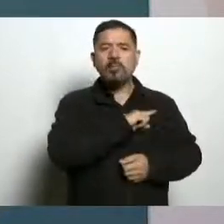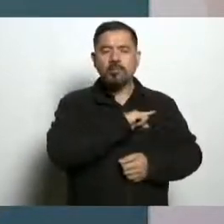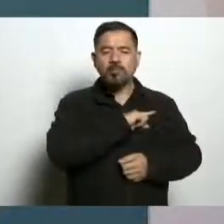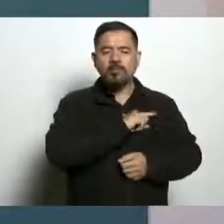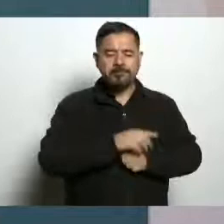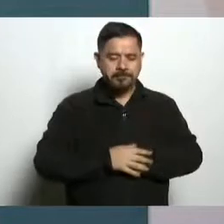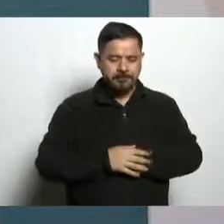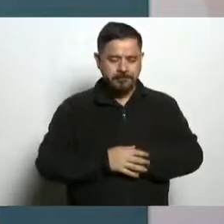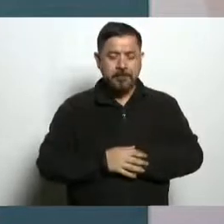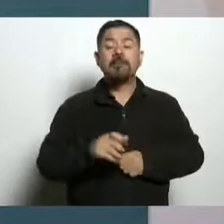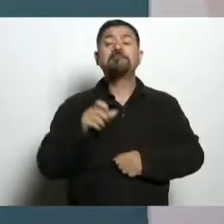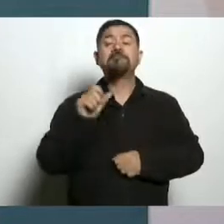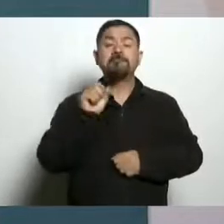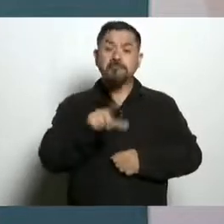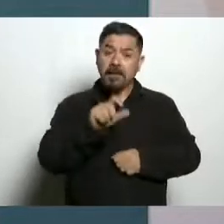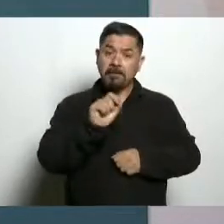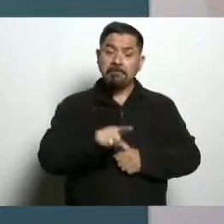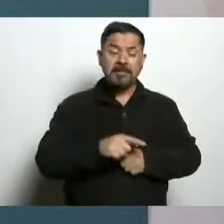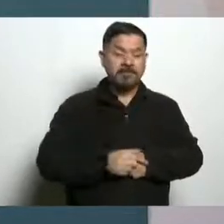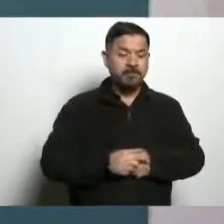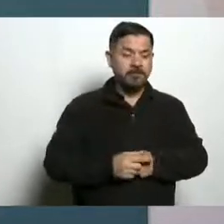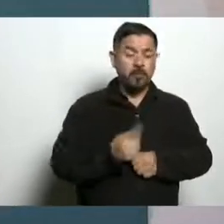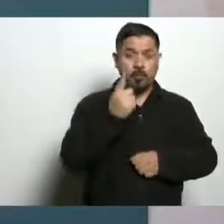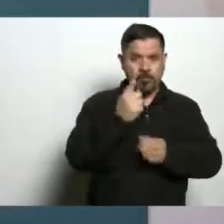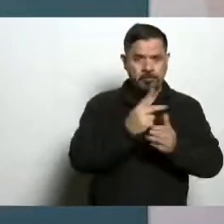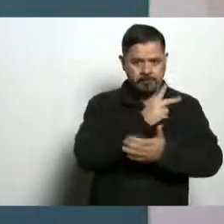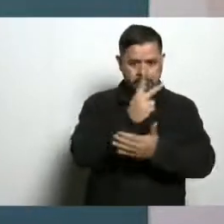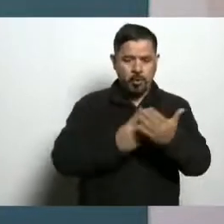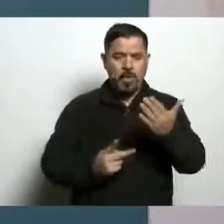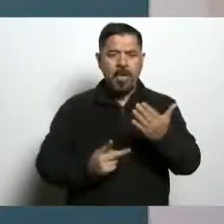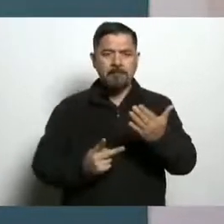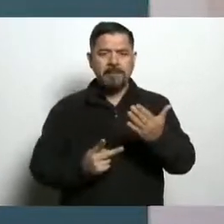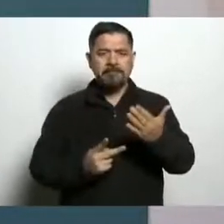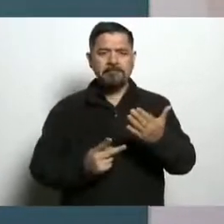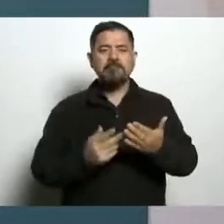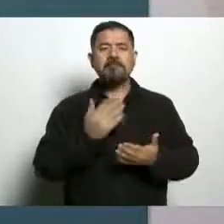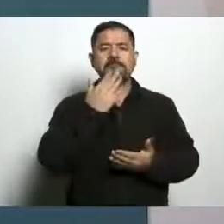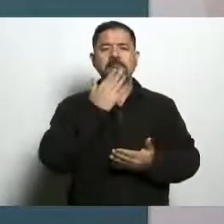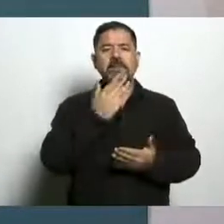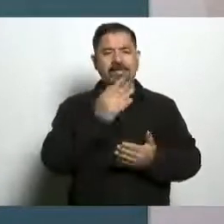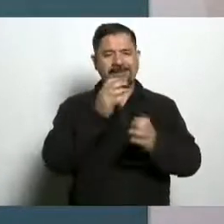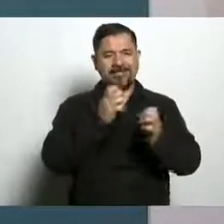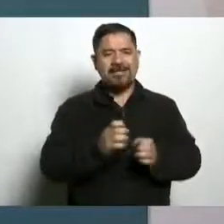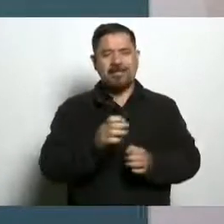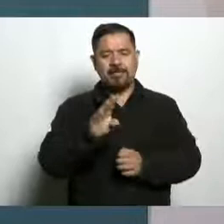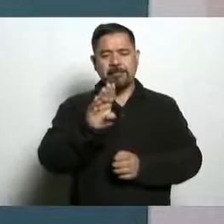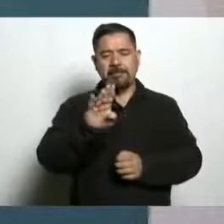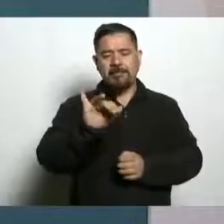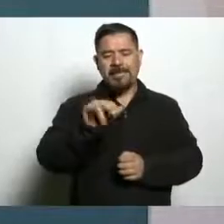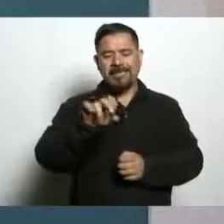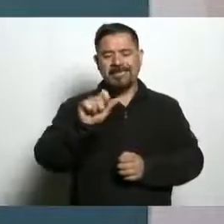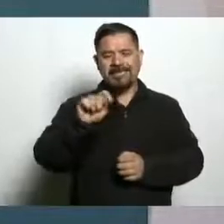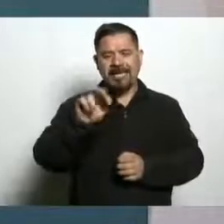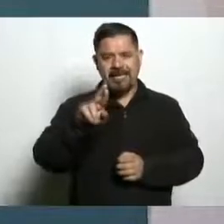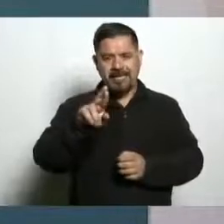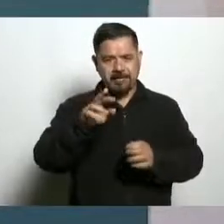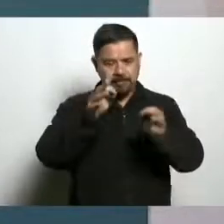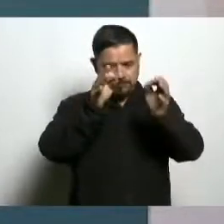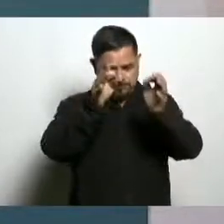También se está reforzando el programa de bienestar. Subrayo dos